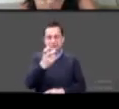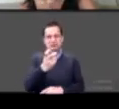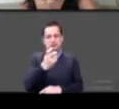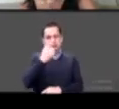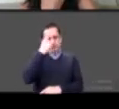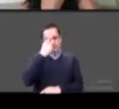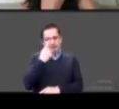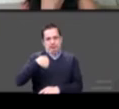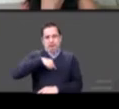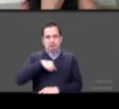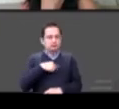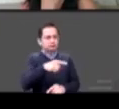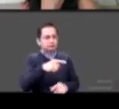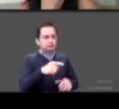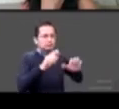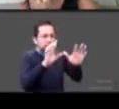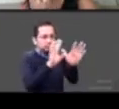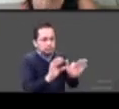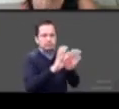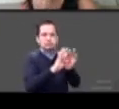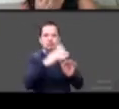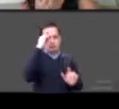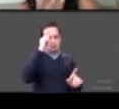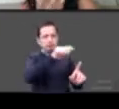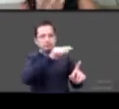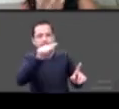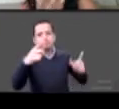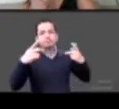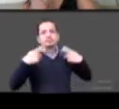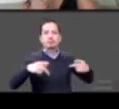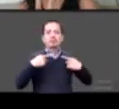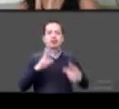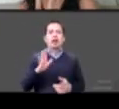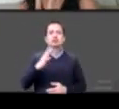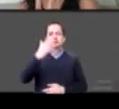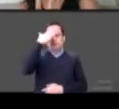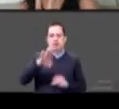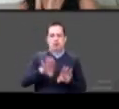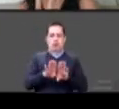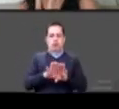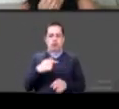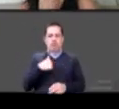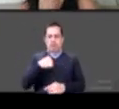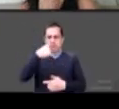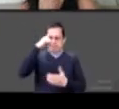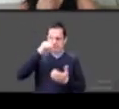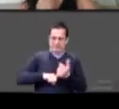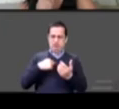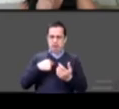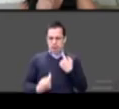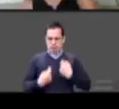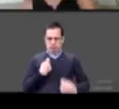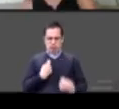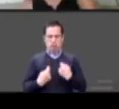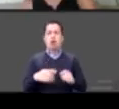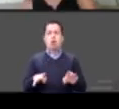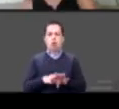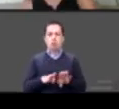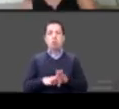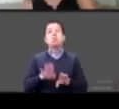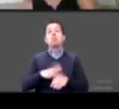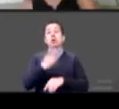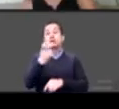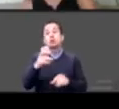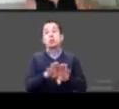sobre todo poder manejar estas emociones es que se pusieron a disposición de toda la comunidad y de todas las personas estas webinars y talleres. Y